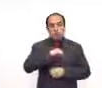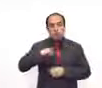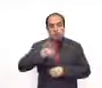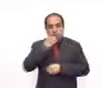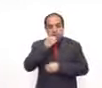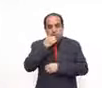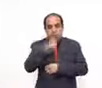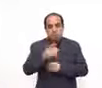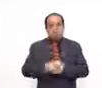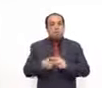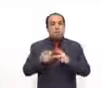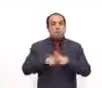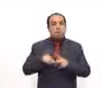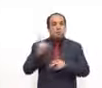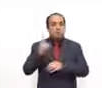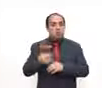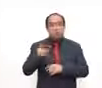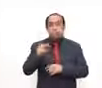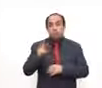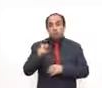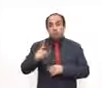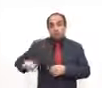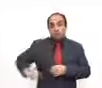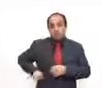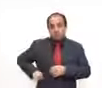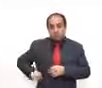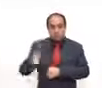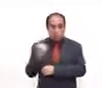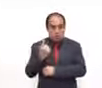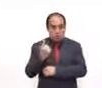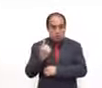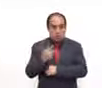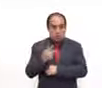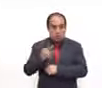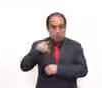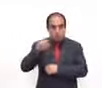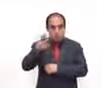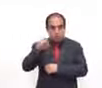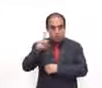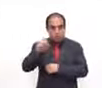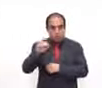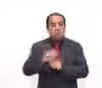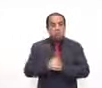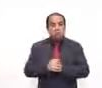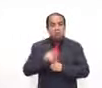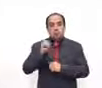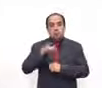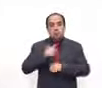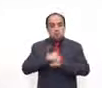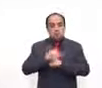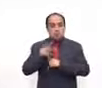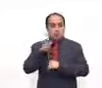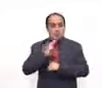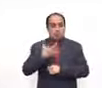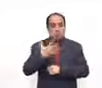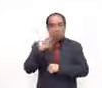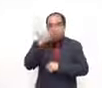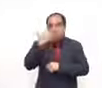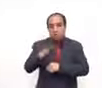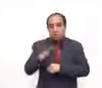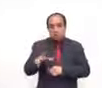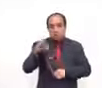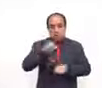diciembre. Siguiente. Pero lo interesante es que aún, por ejemplo, en kioscos de la salud, con el mismo número de pruebas, tenemos 10 días en los cuales